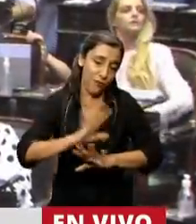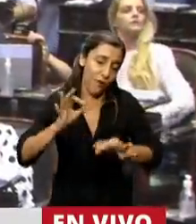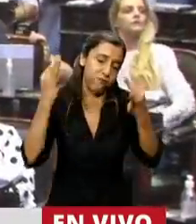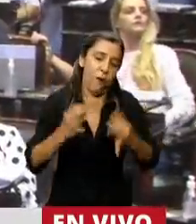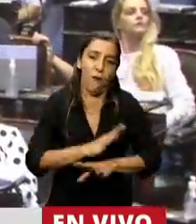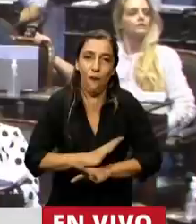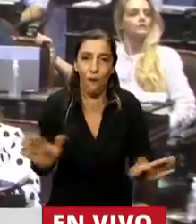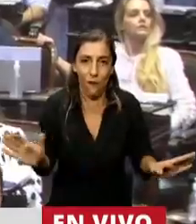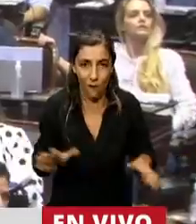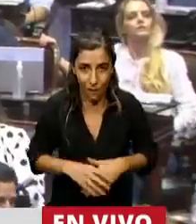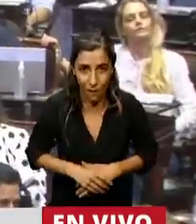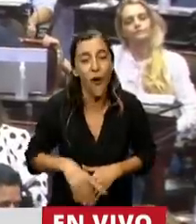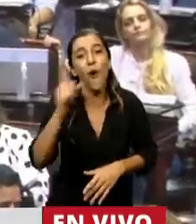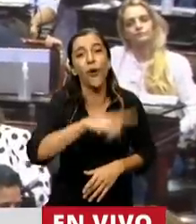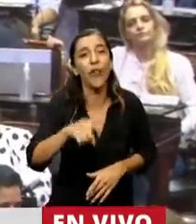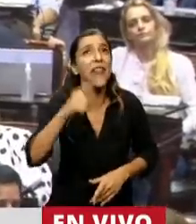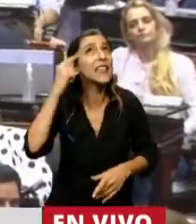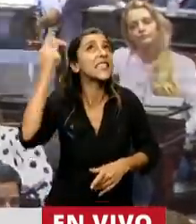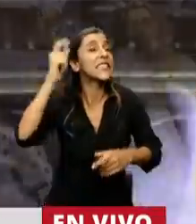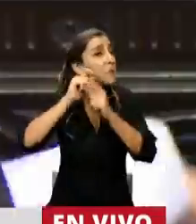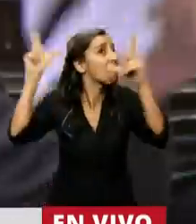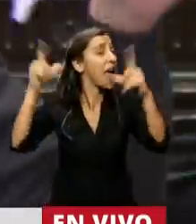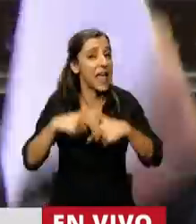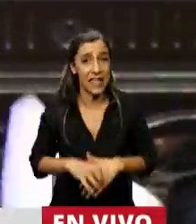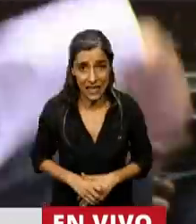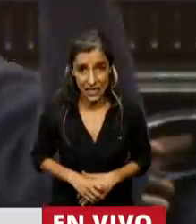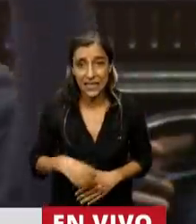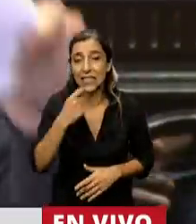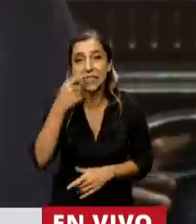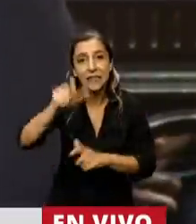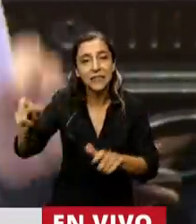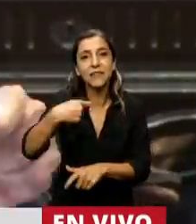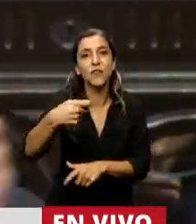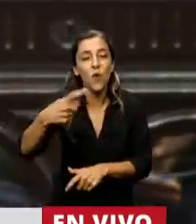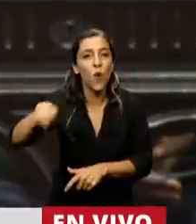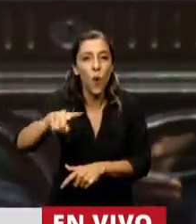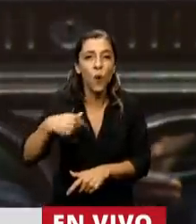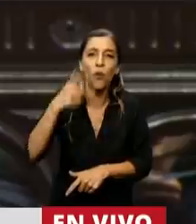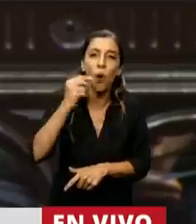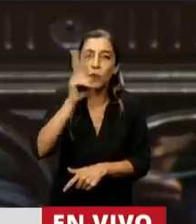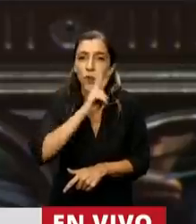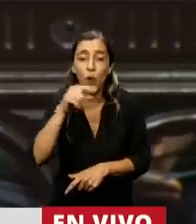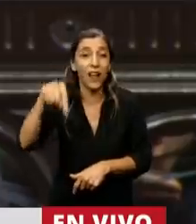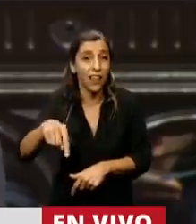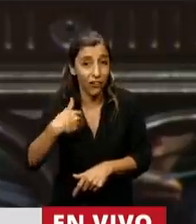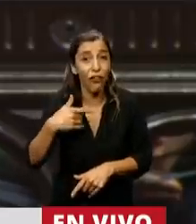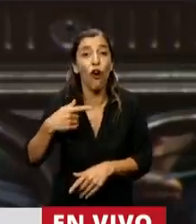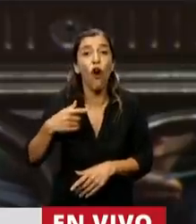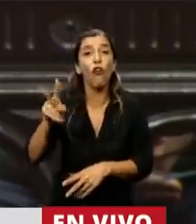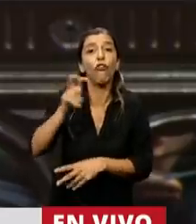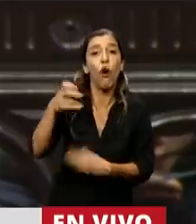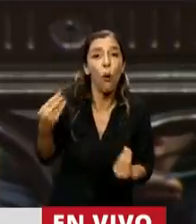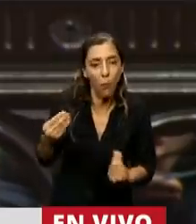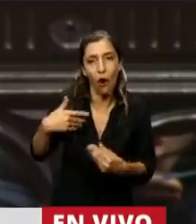imagínense imagínense si esas jubiladas y jubilados que oyen también estar atendido por la moratoria o las